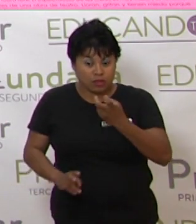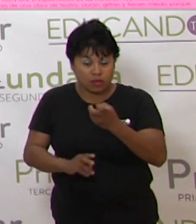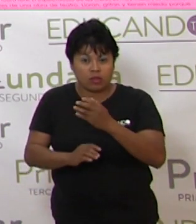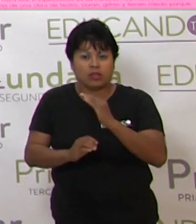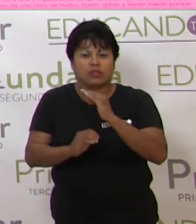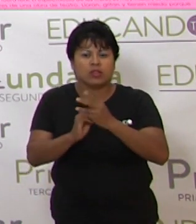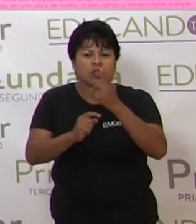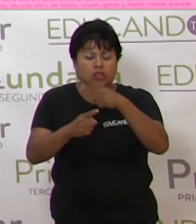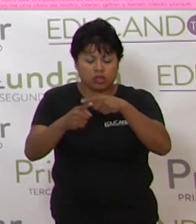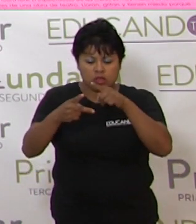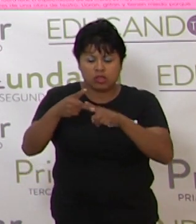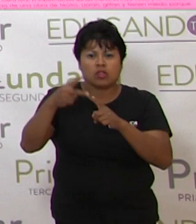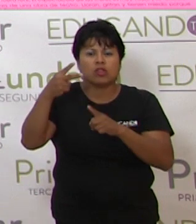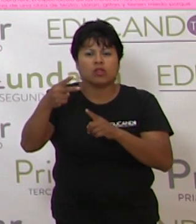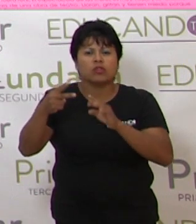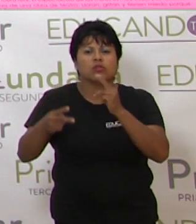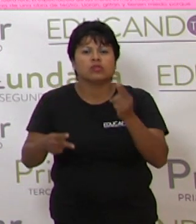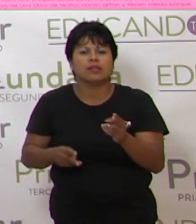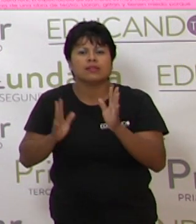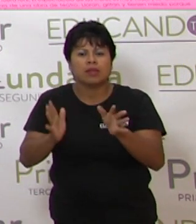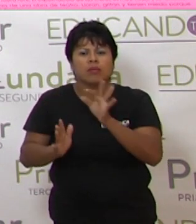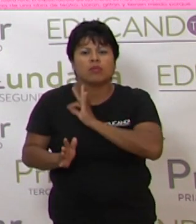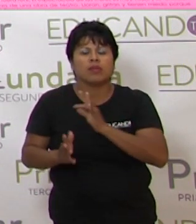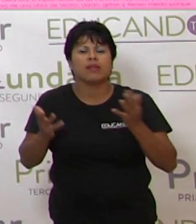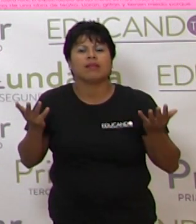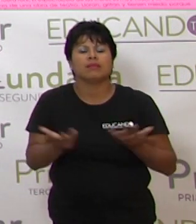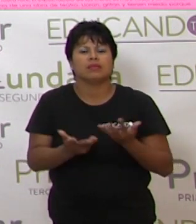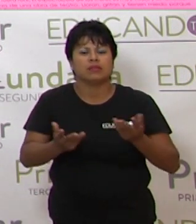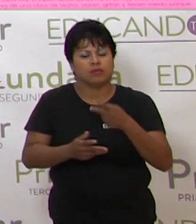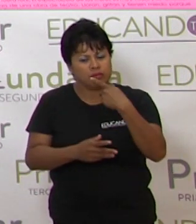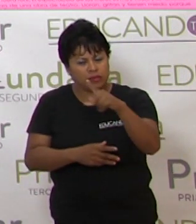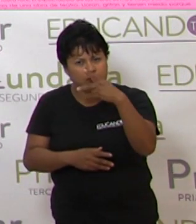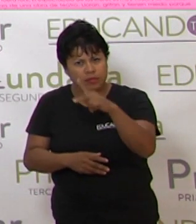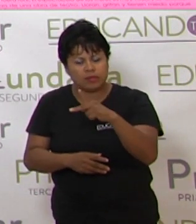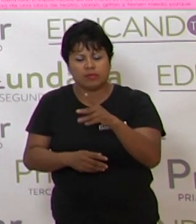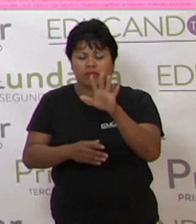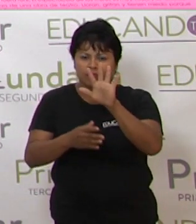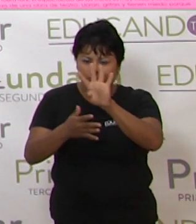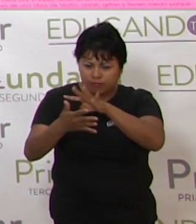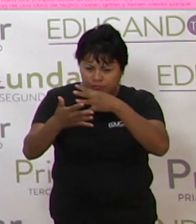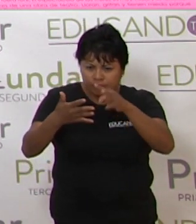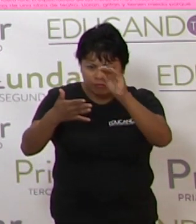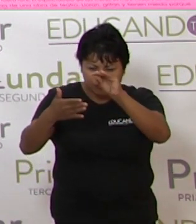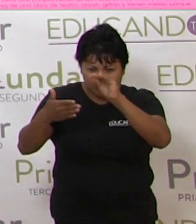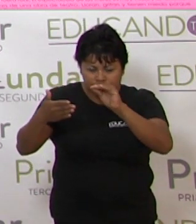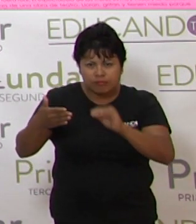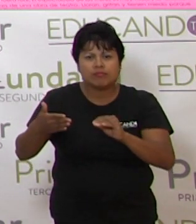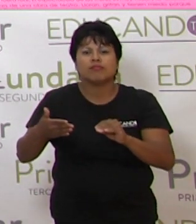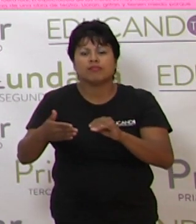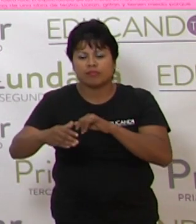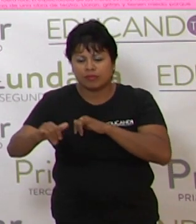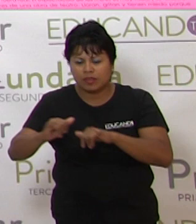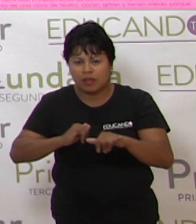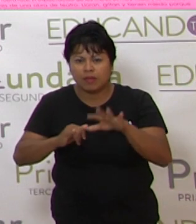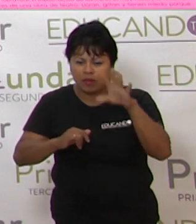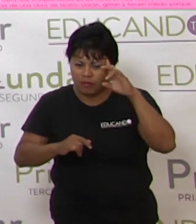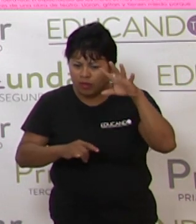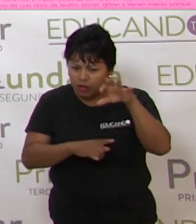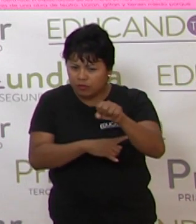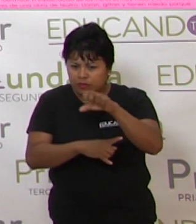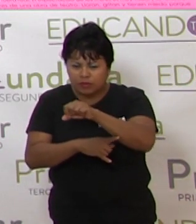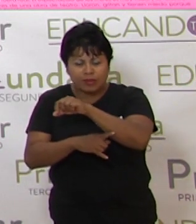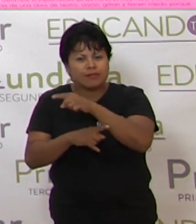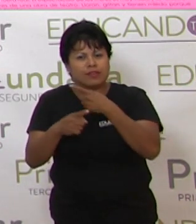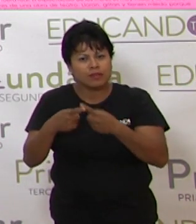dos elementos, ustedes ya pueden hacer su propio diagrama, su propio mapa conceptual,